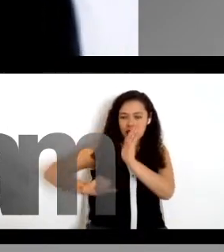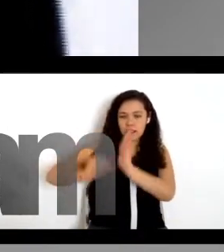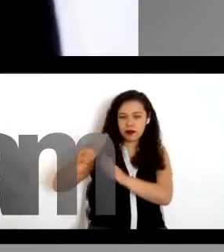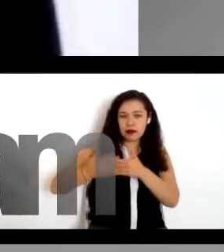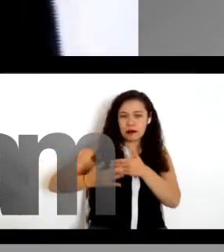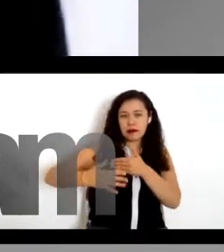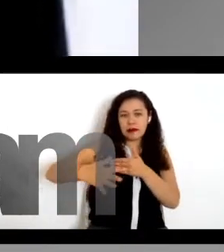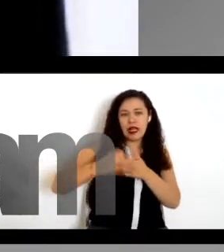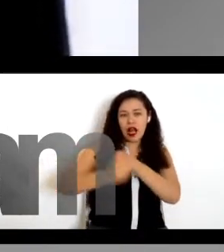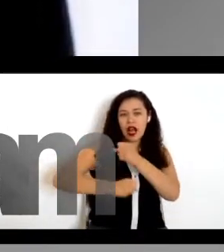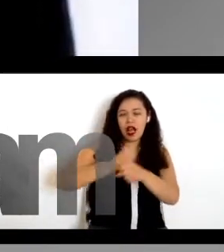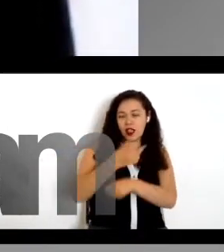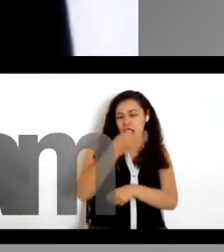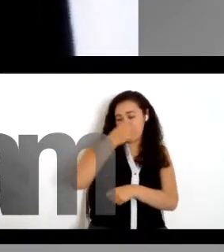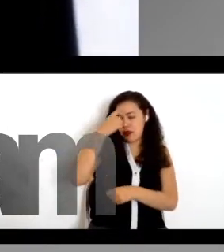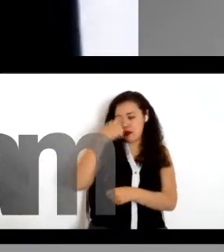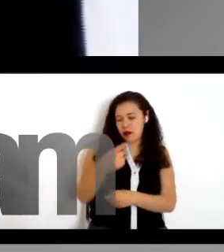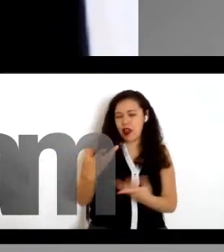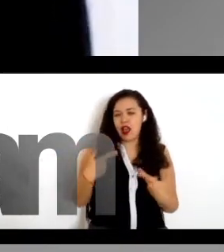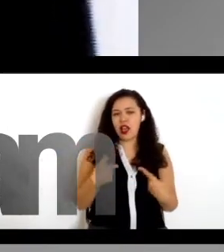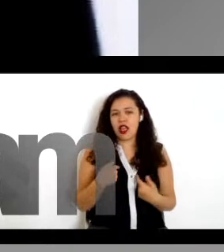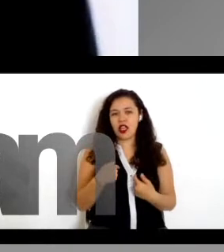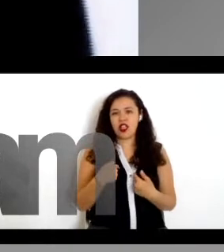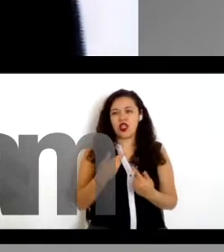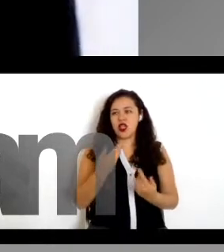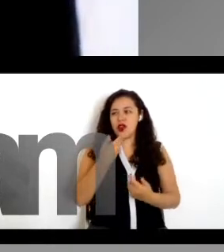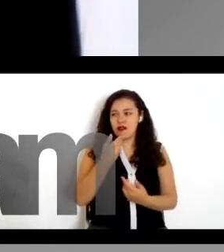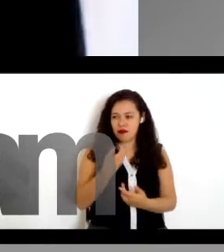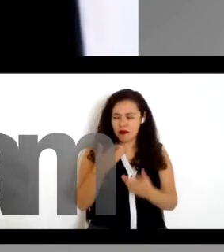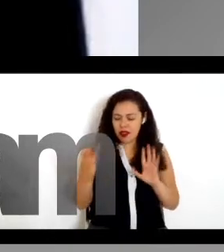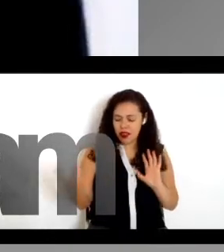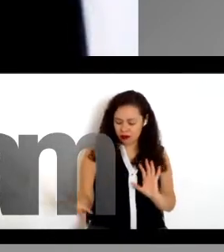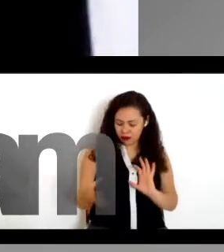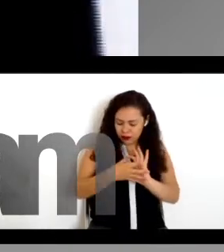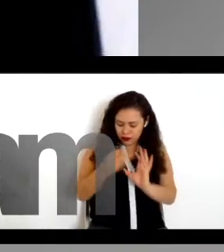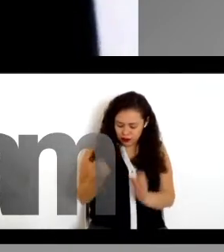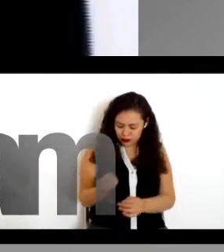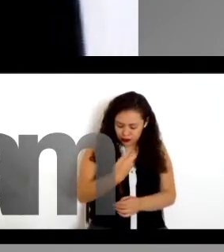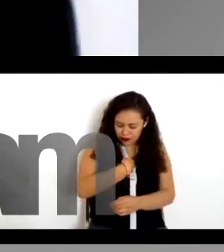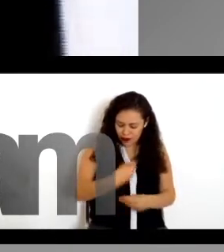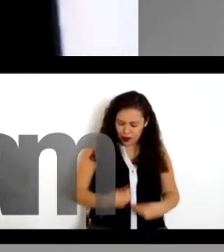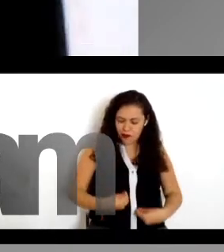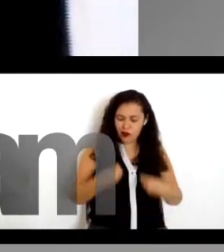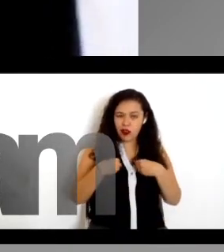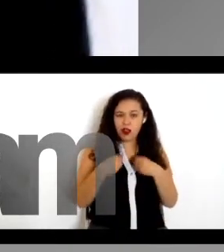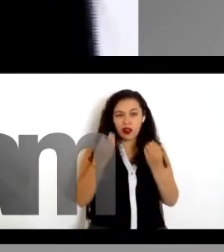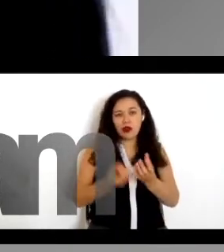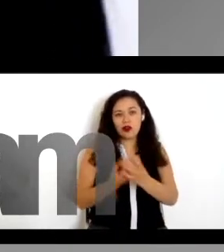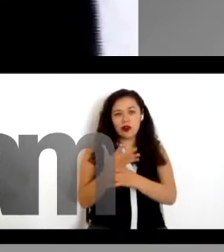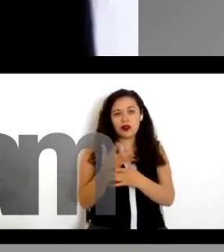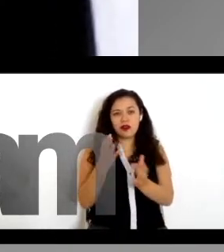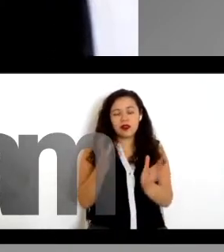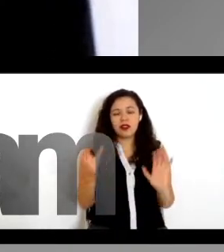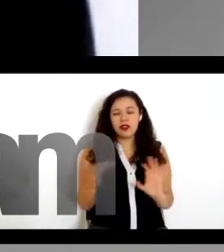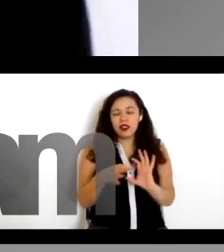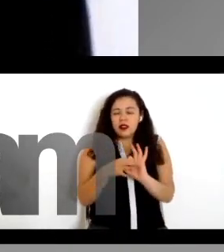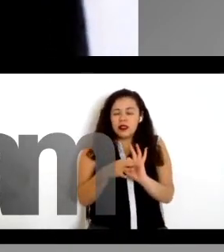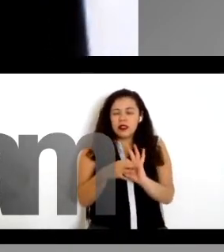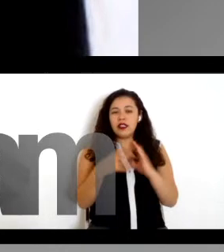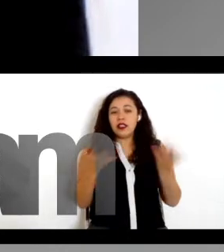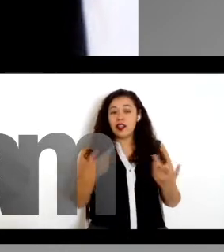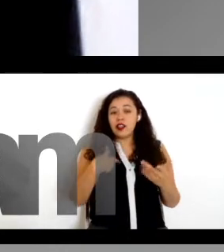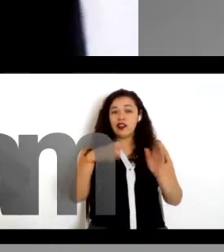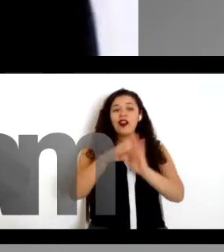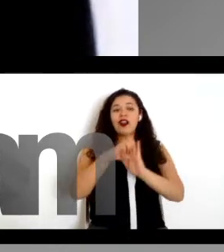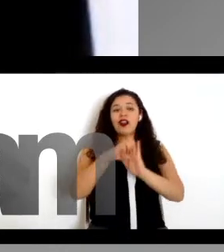años de recuperación, de reencontrarme, de rehacer mi nueva vida. Entonces, fue pues esto lo pongo como ejemplo, porque yo soy un